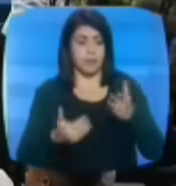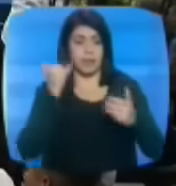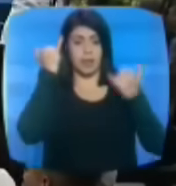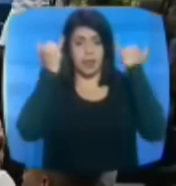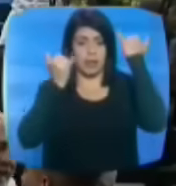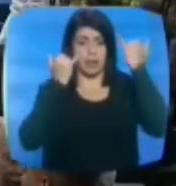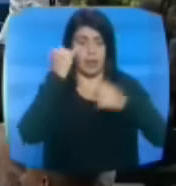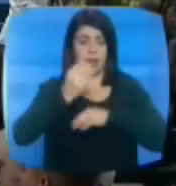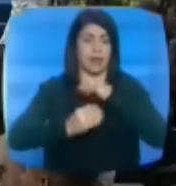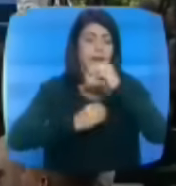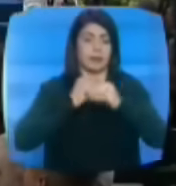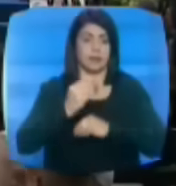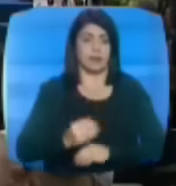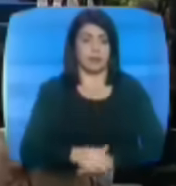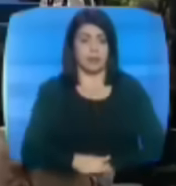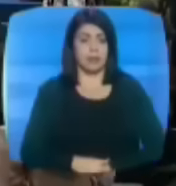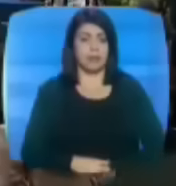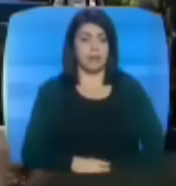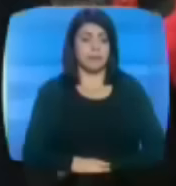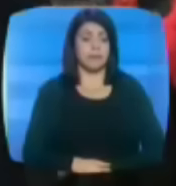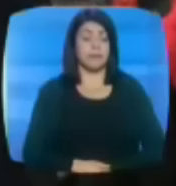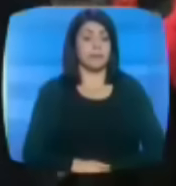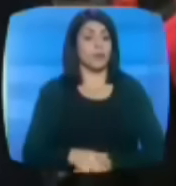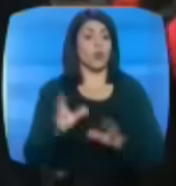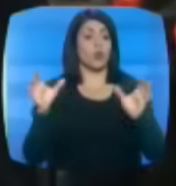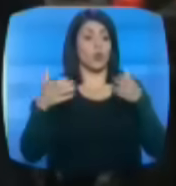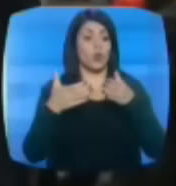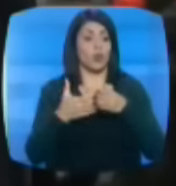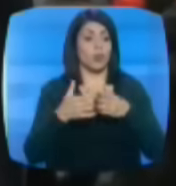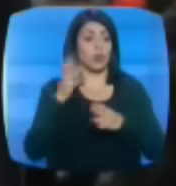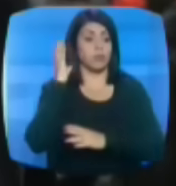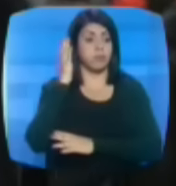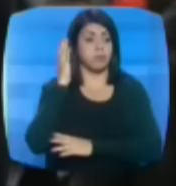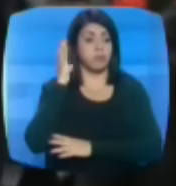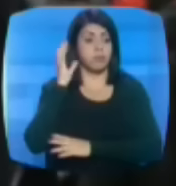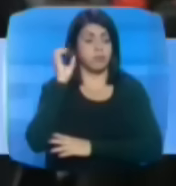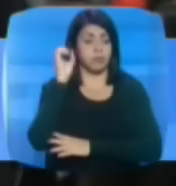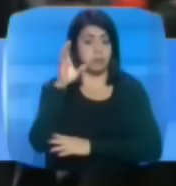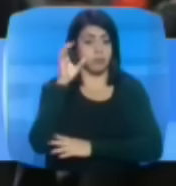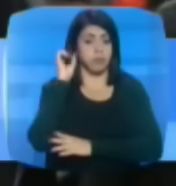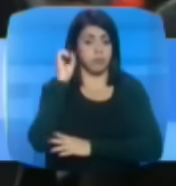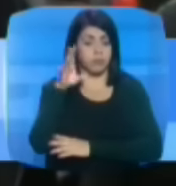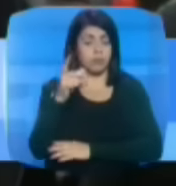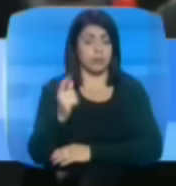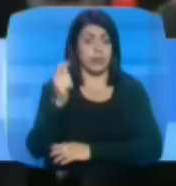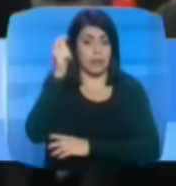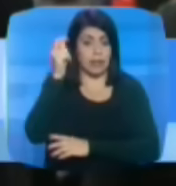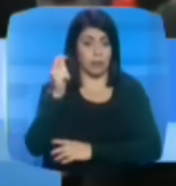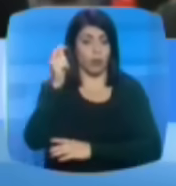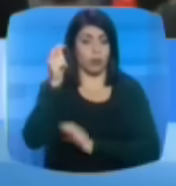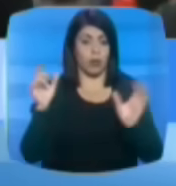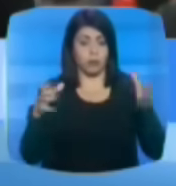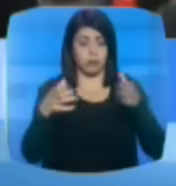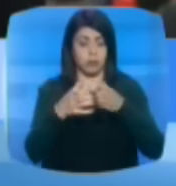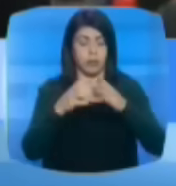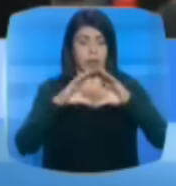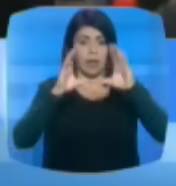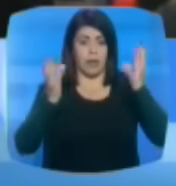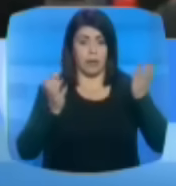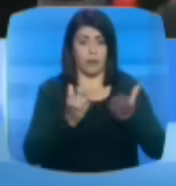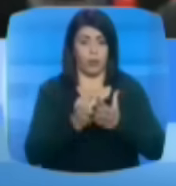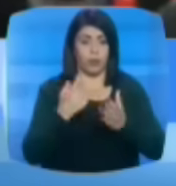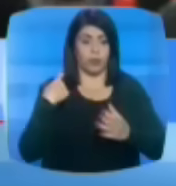es construir una red parlamentaria que permita en el mundo